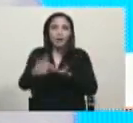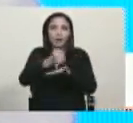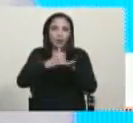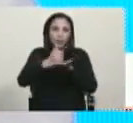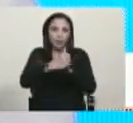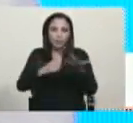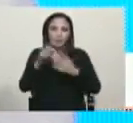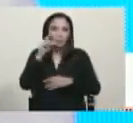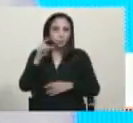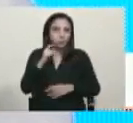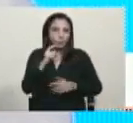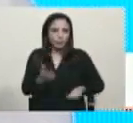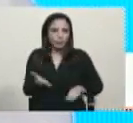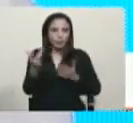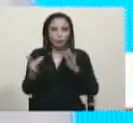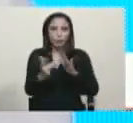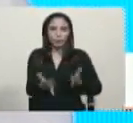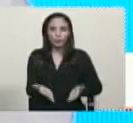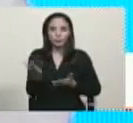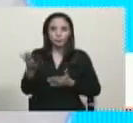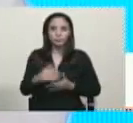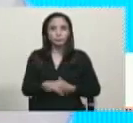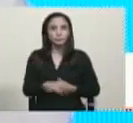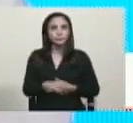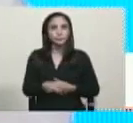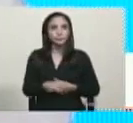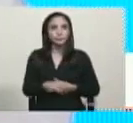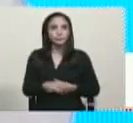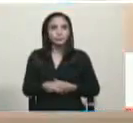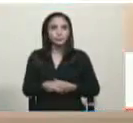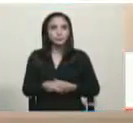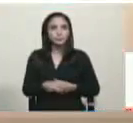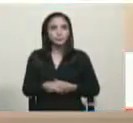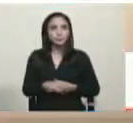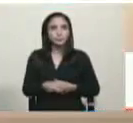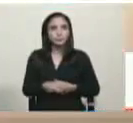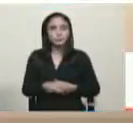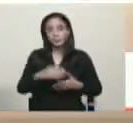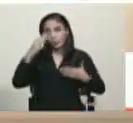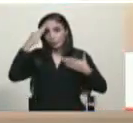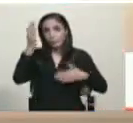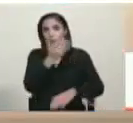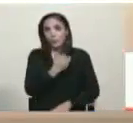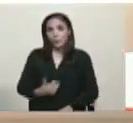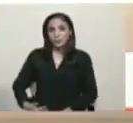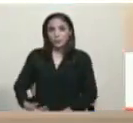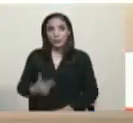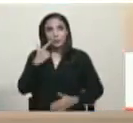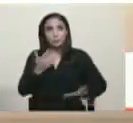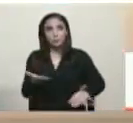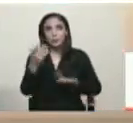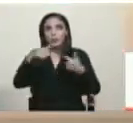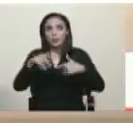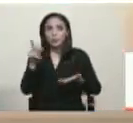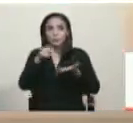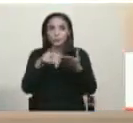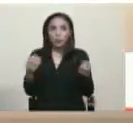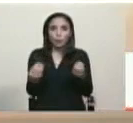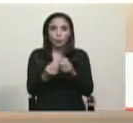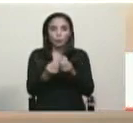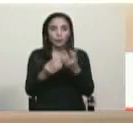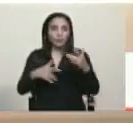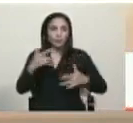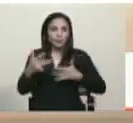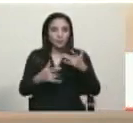Adelante, compañera, doctora María Pulido. Saludos, presidente. Me acompaña en este acto, en este importante